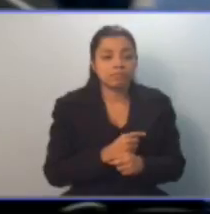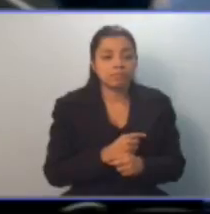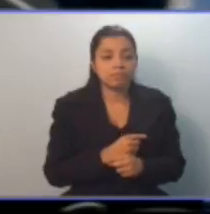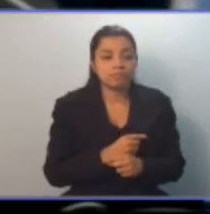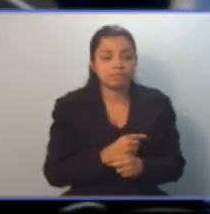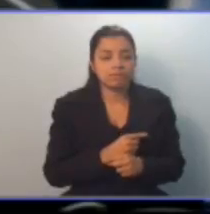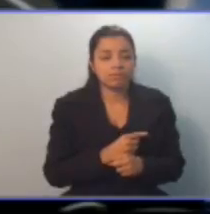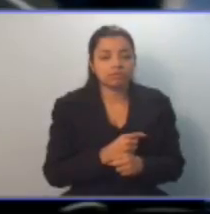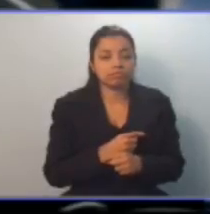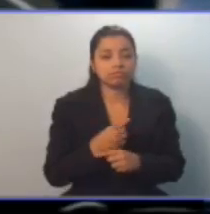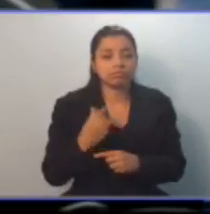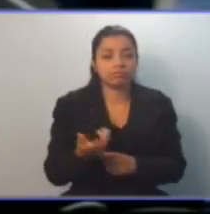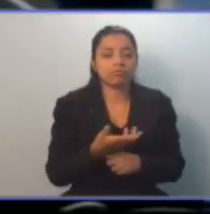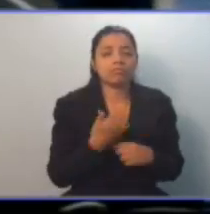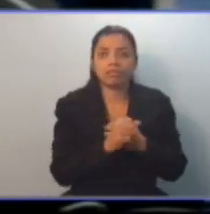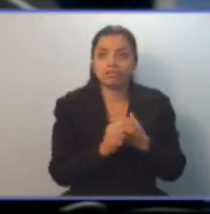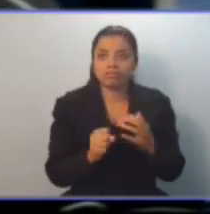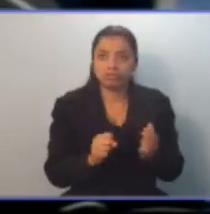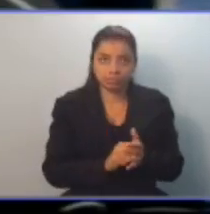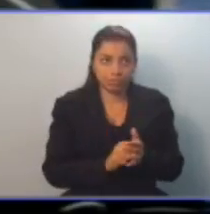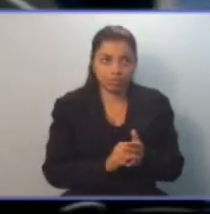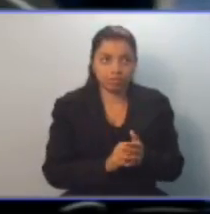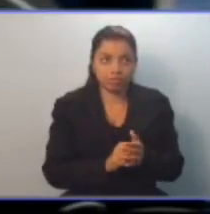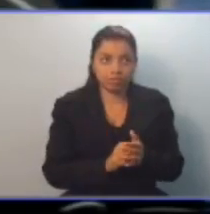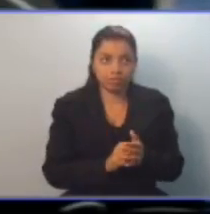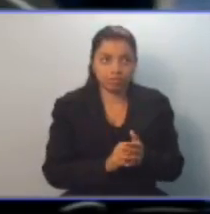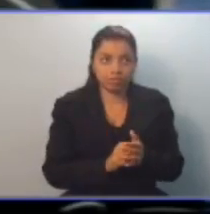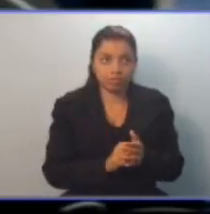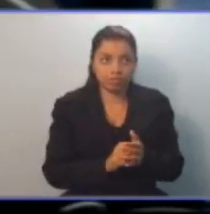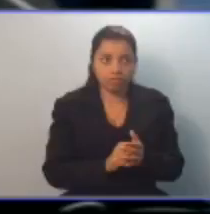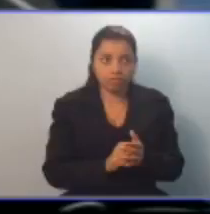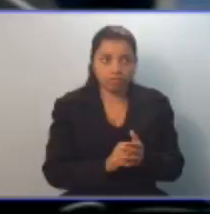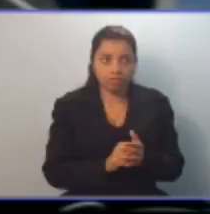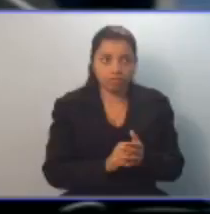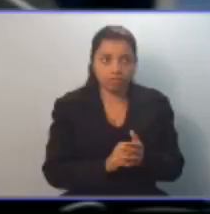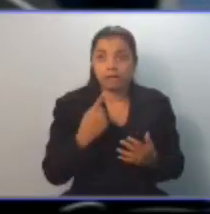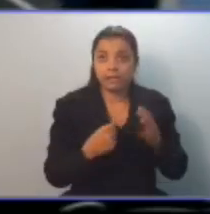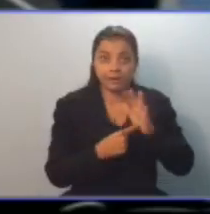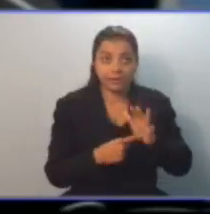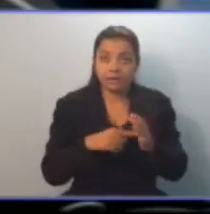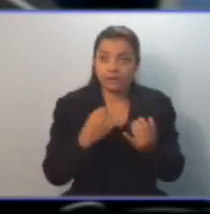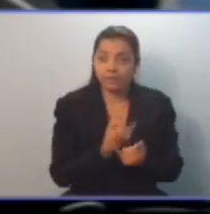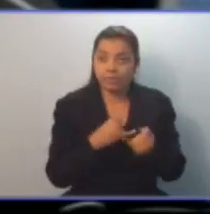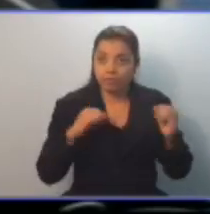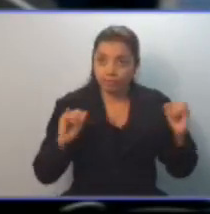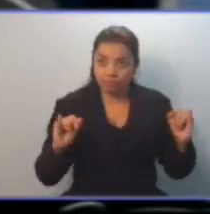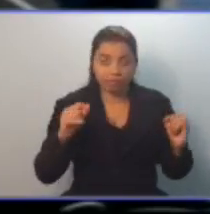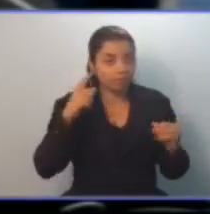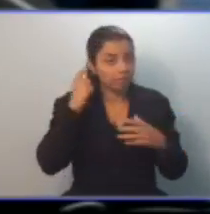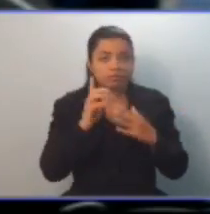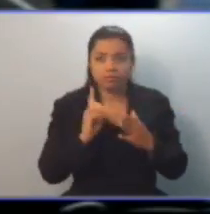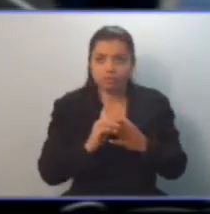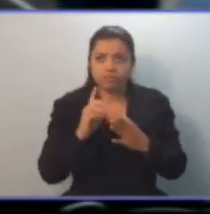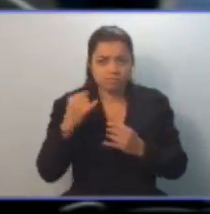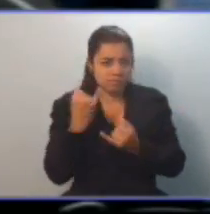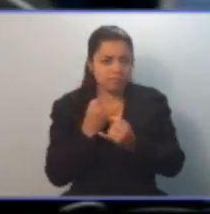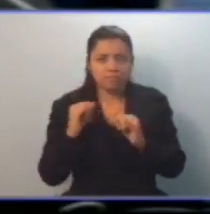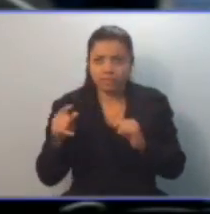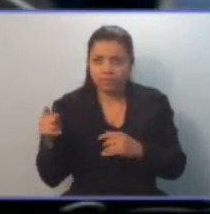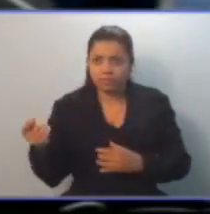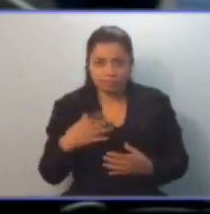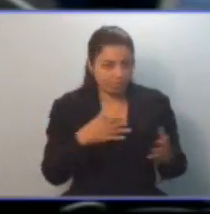nos hizo que la Asamblea Legislativa legislara para que hubieran candidatos independientes. Ya tengo la venia del diputado independiente, así que sí,